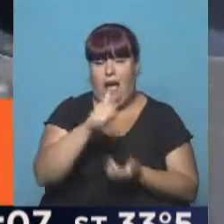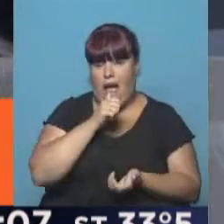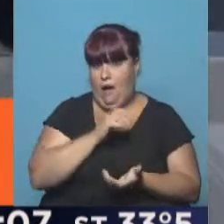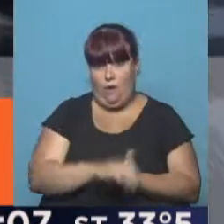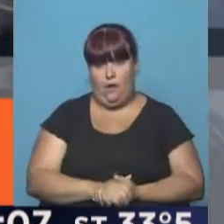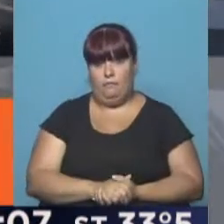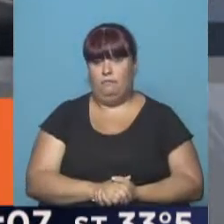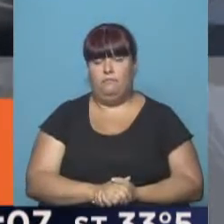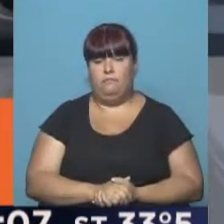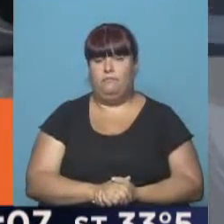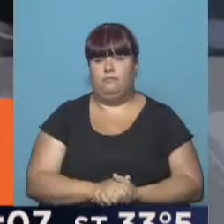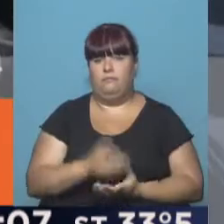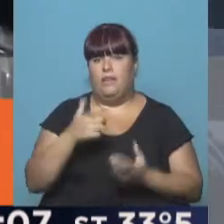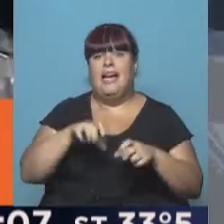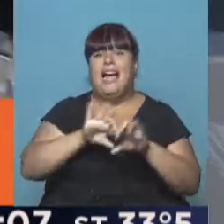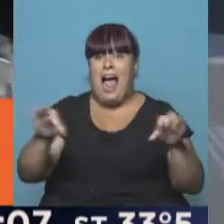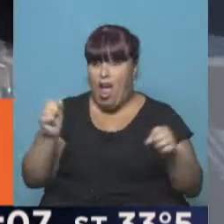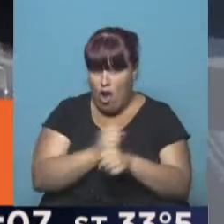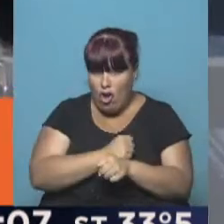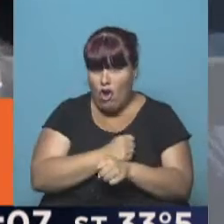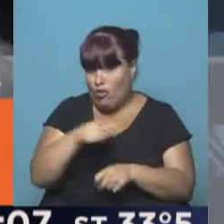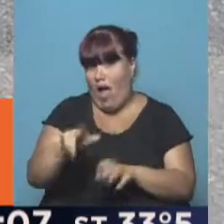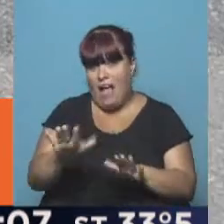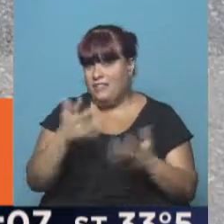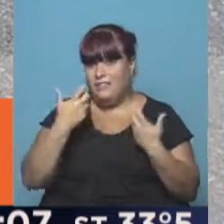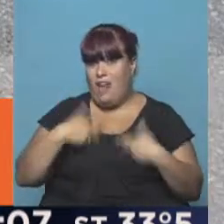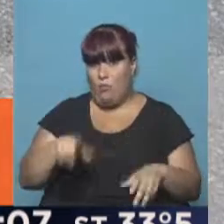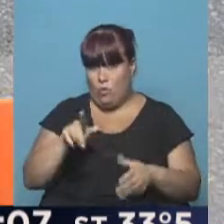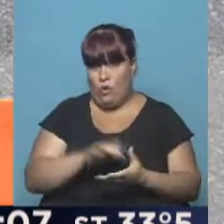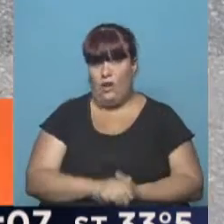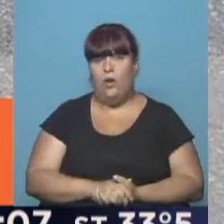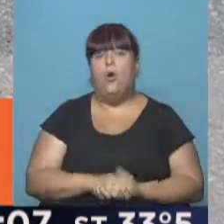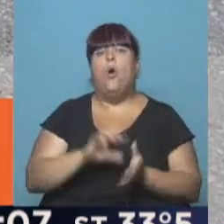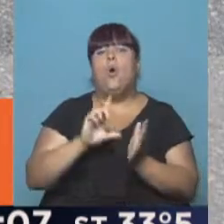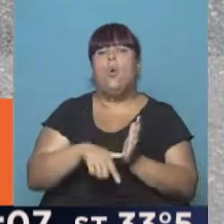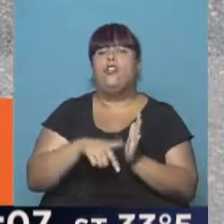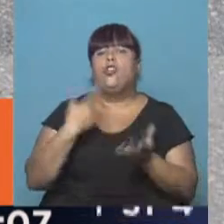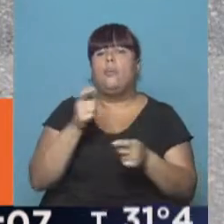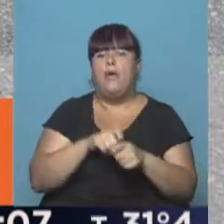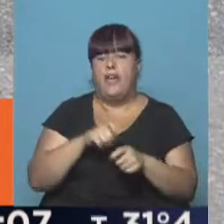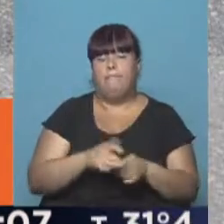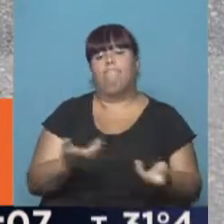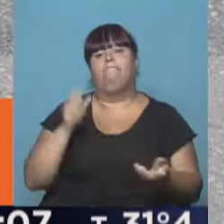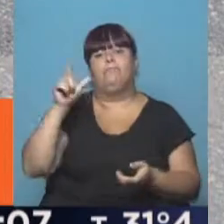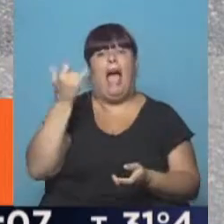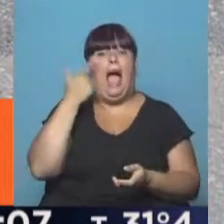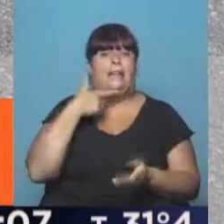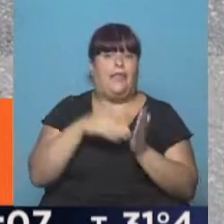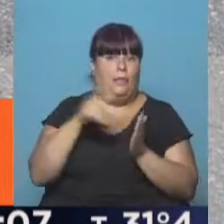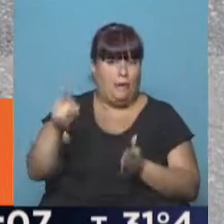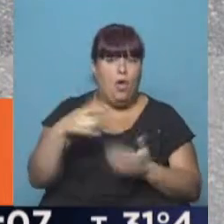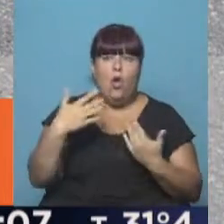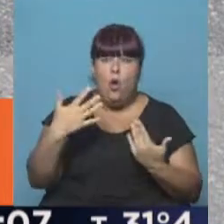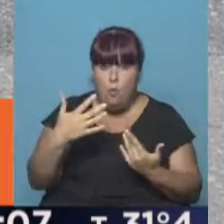Se la llevó el agua, cuando se rompe el caño pasa esto. ¿Cuánto tiempo puede llegar a demorar el arreglo? Depende de AISA. ¿Esto se